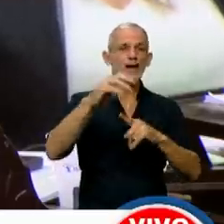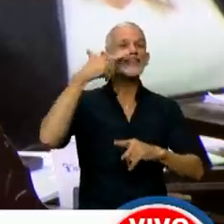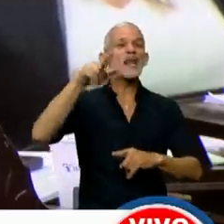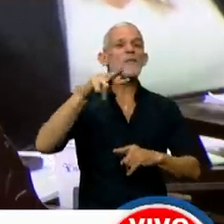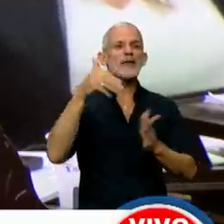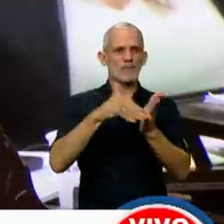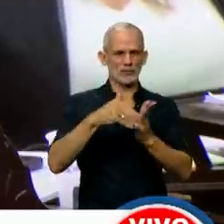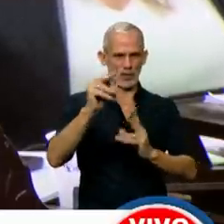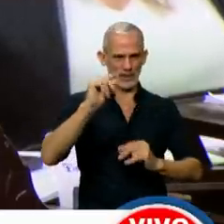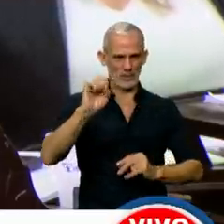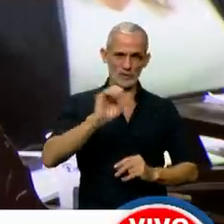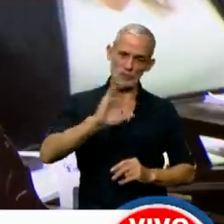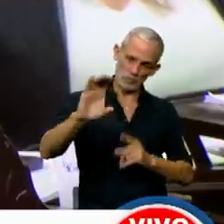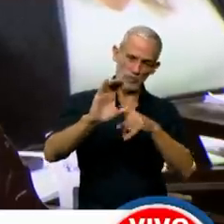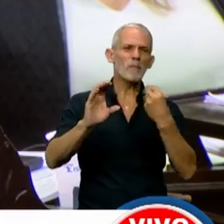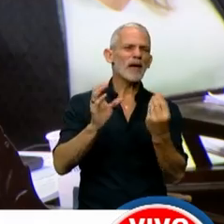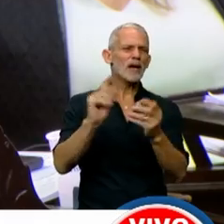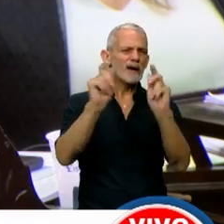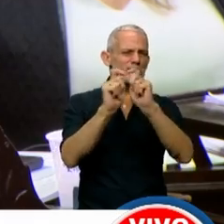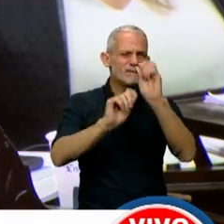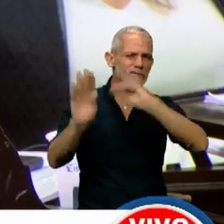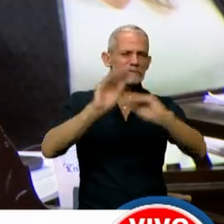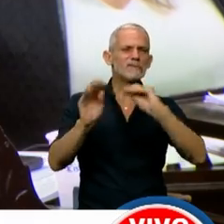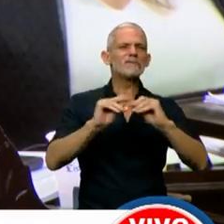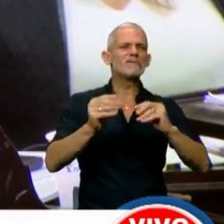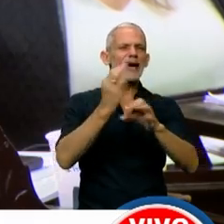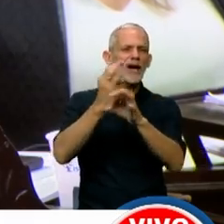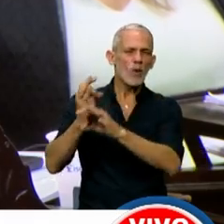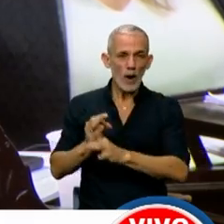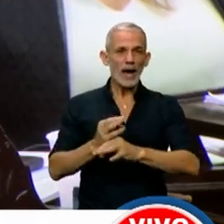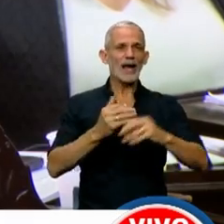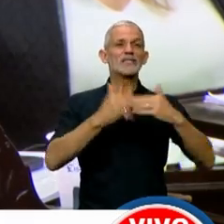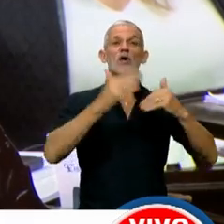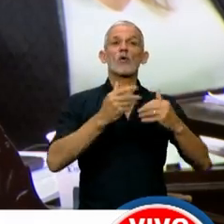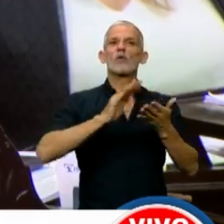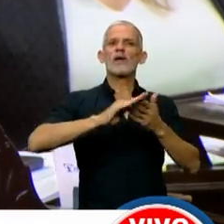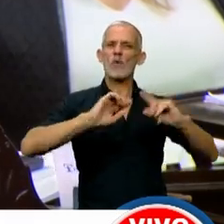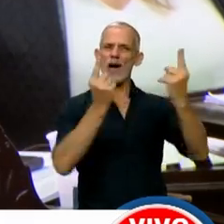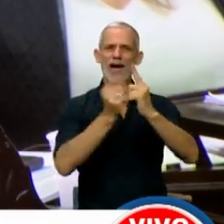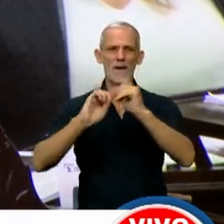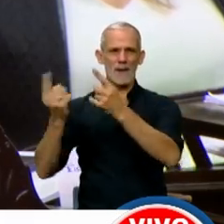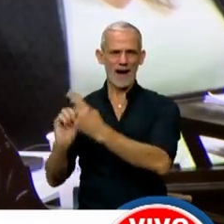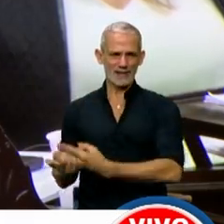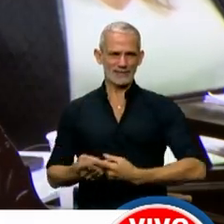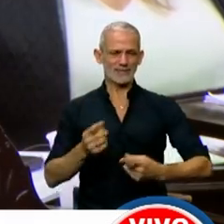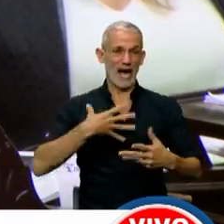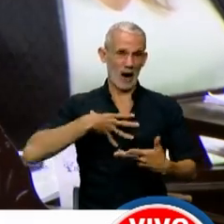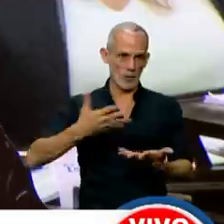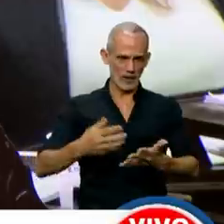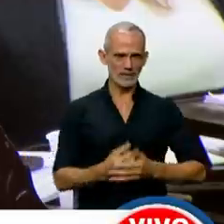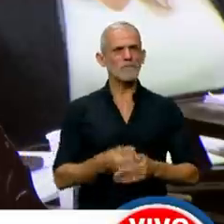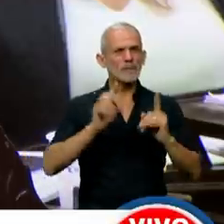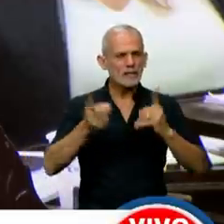millones de pesos para refaccionar edificios escolares construir nuevas salas se están haciendo